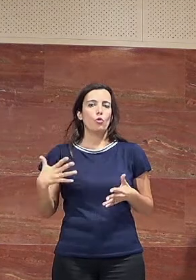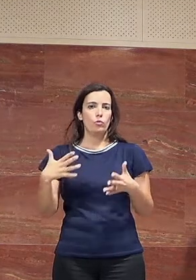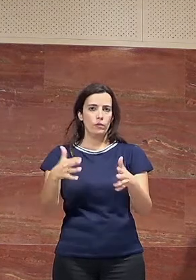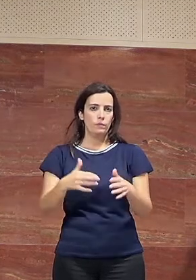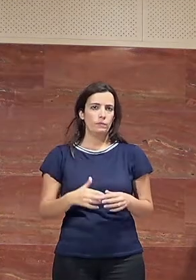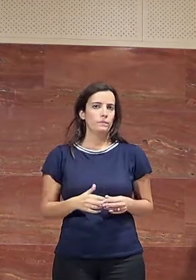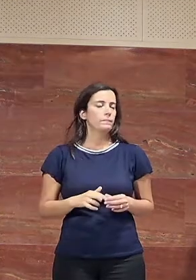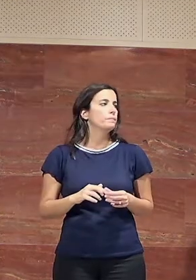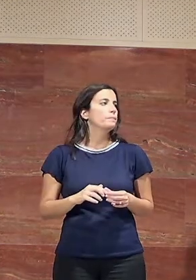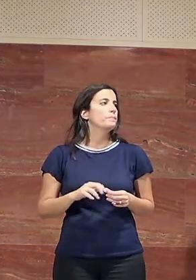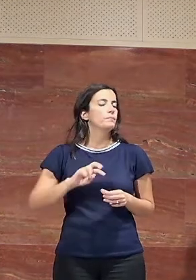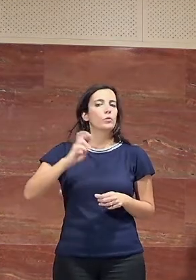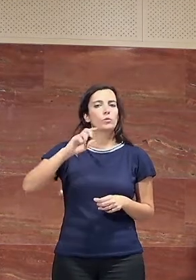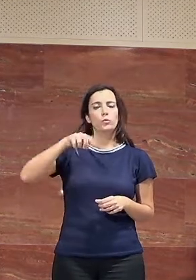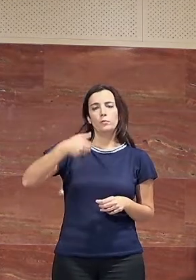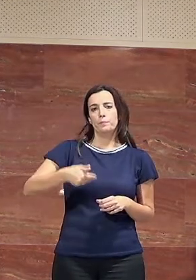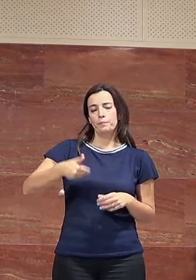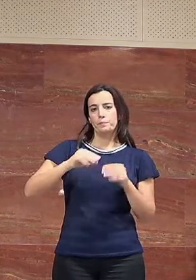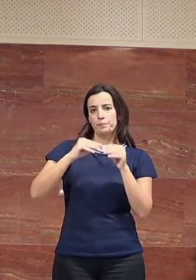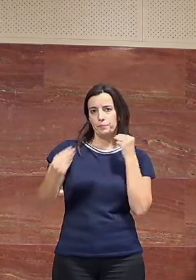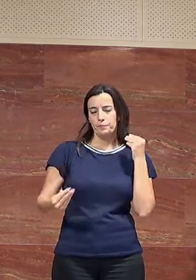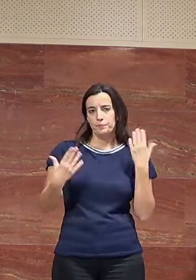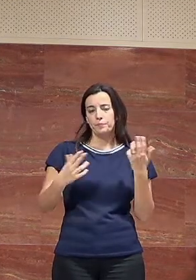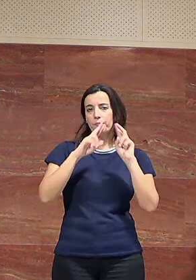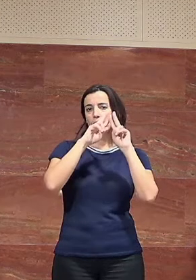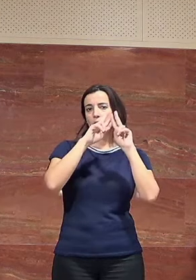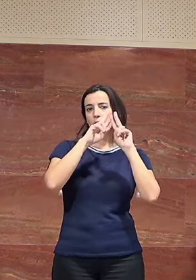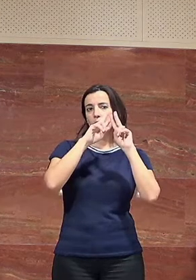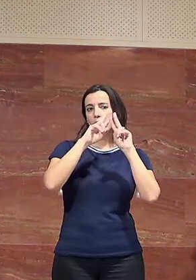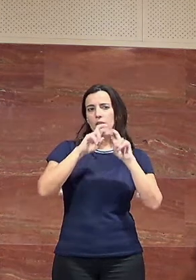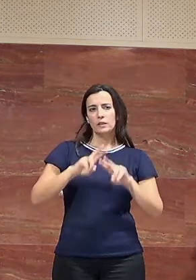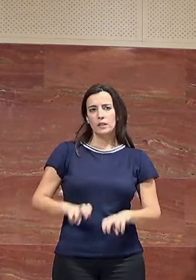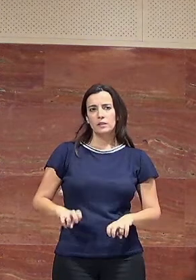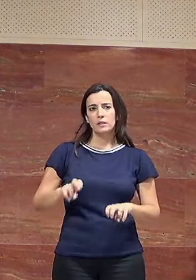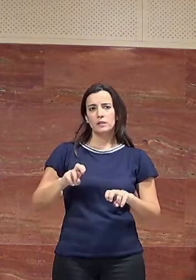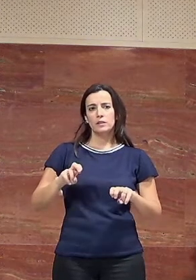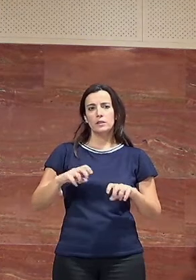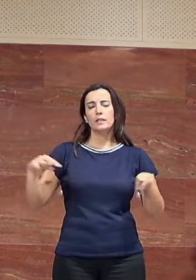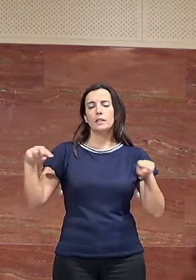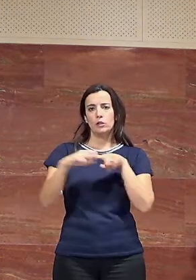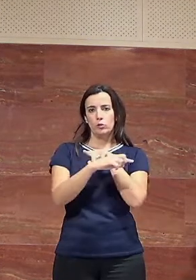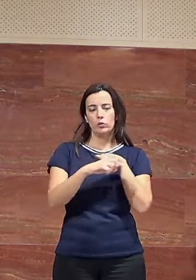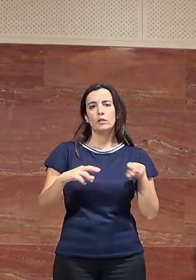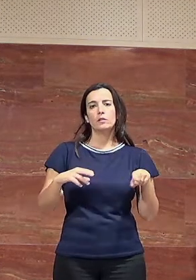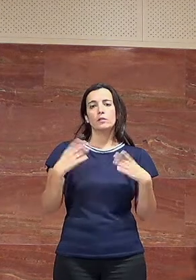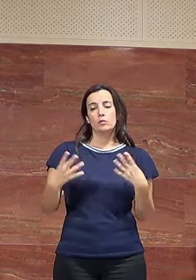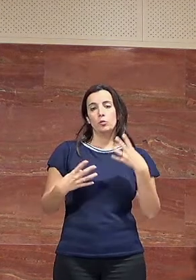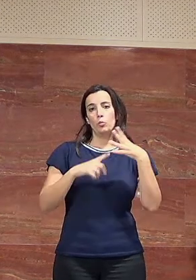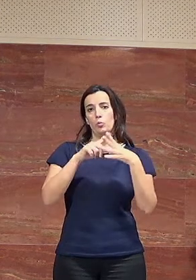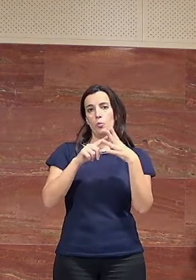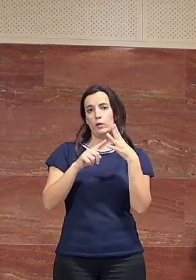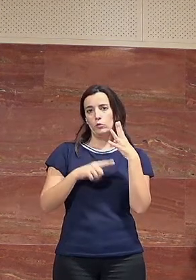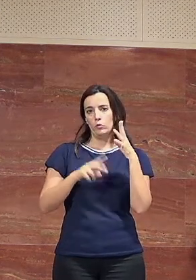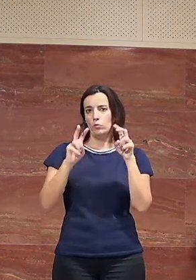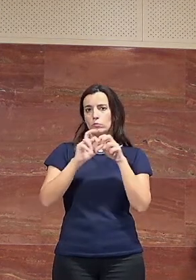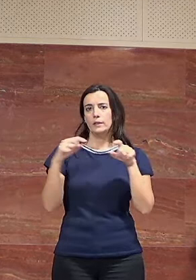Otro de los aspectos fundamentales de este documento es el análisis de las intersecciones. Y para eso estudiamos 4 aspectos de la